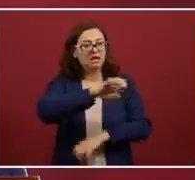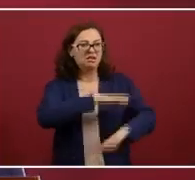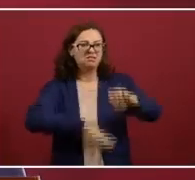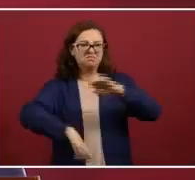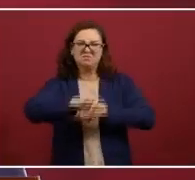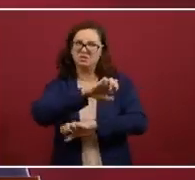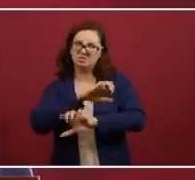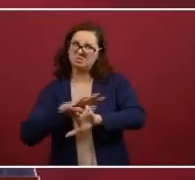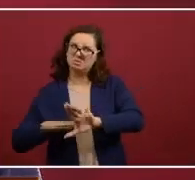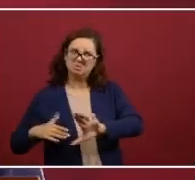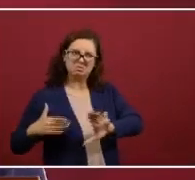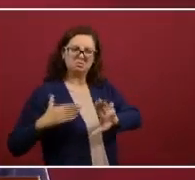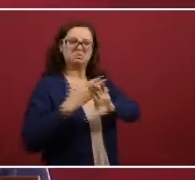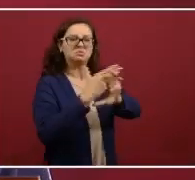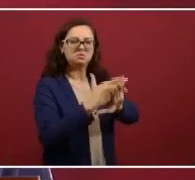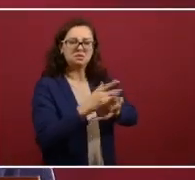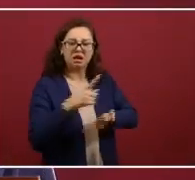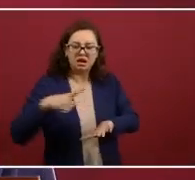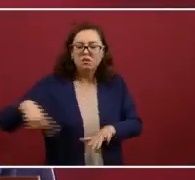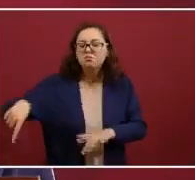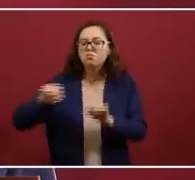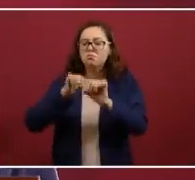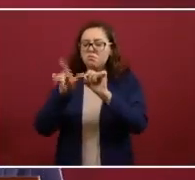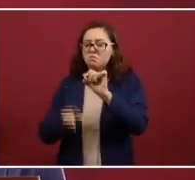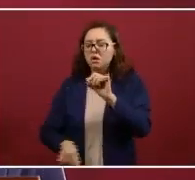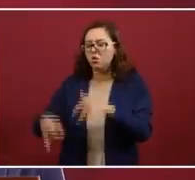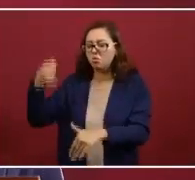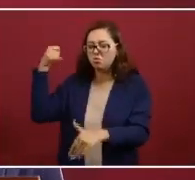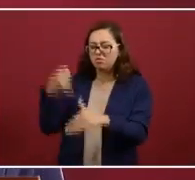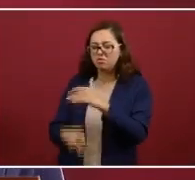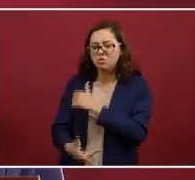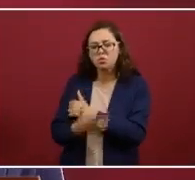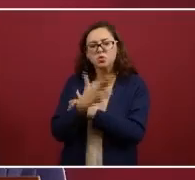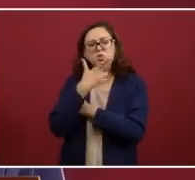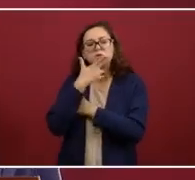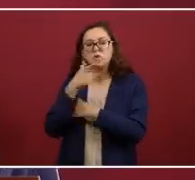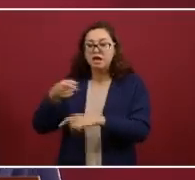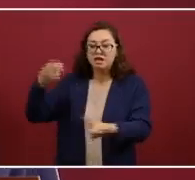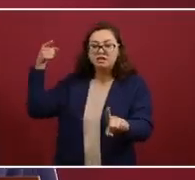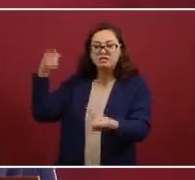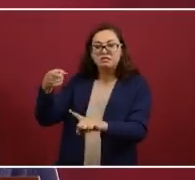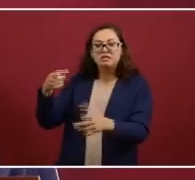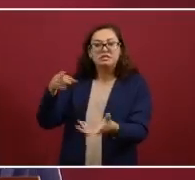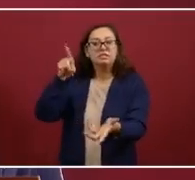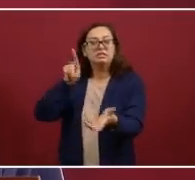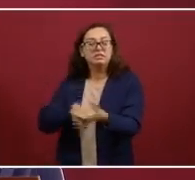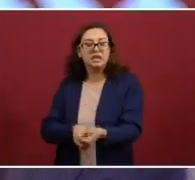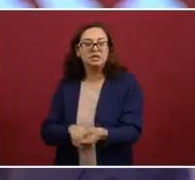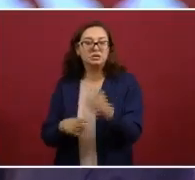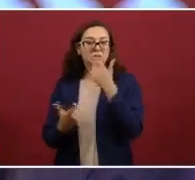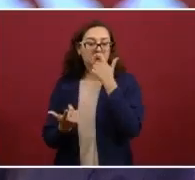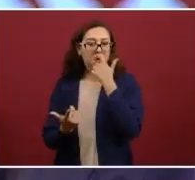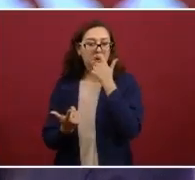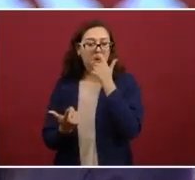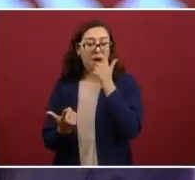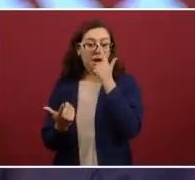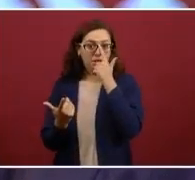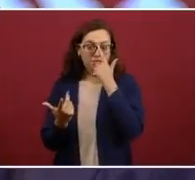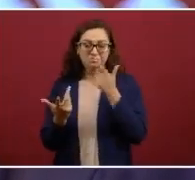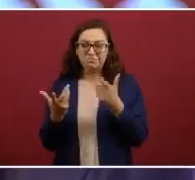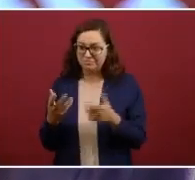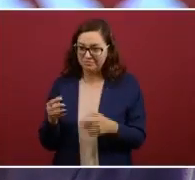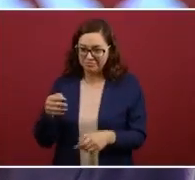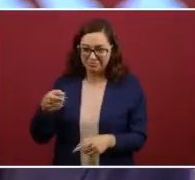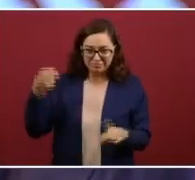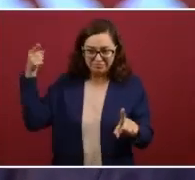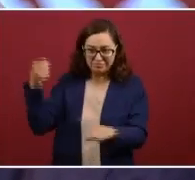que llamamos aquí el México profundo, que además ahí están las claves en todo el mundo para salir de la crisis del mundo moderno,